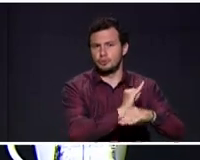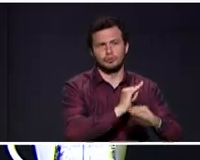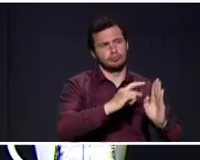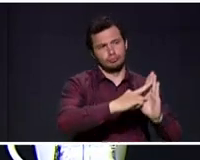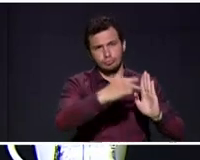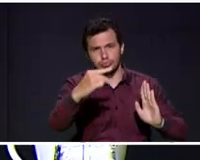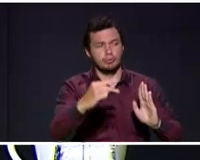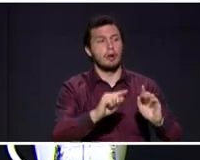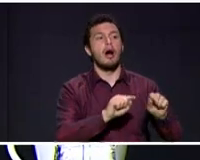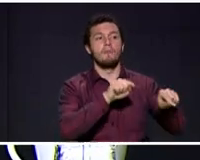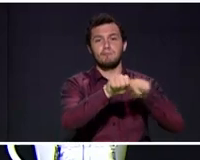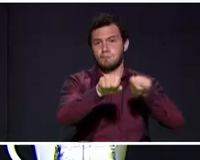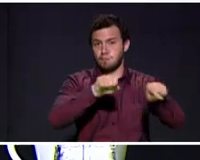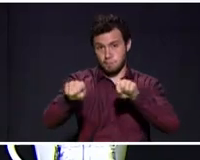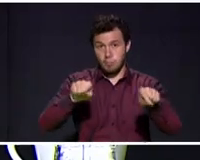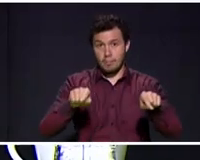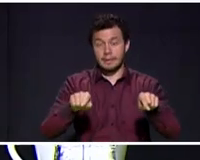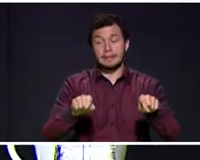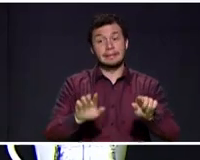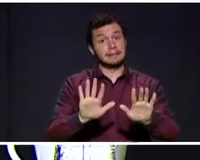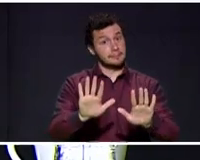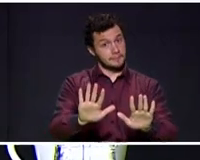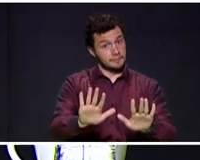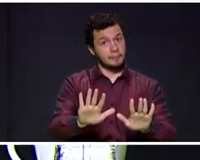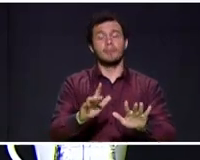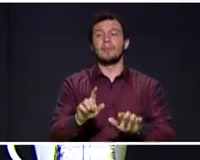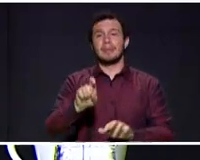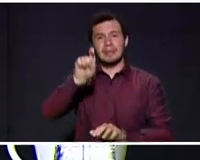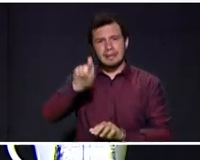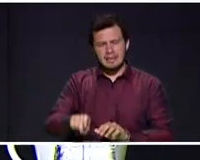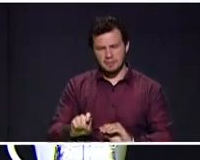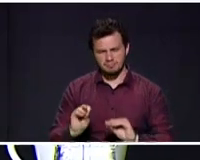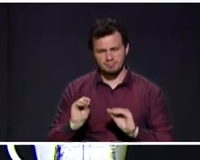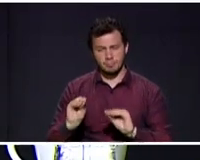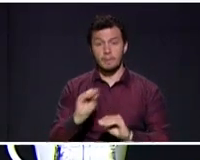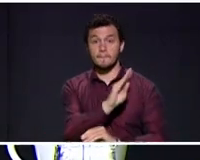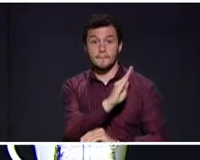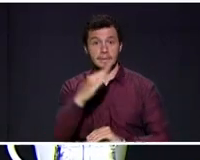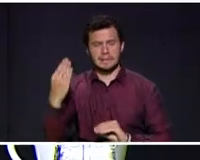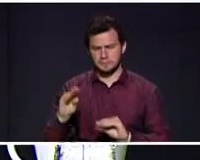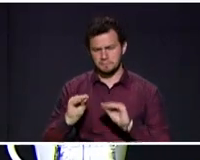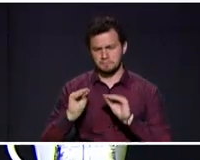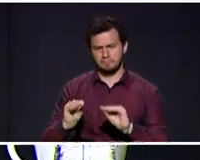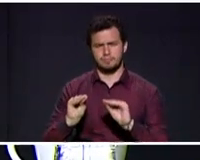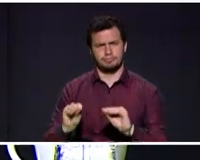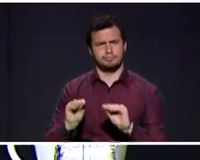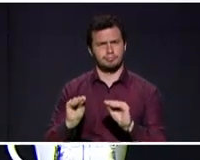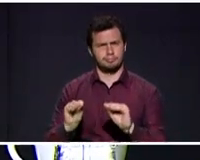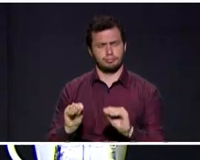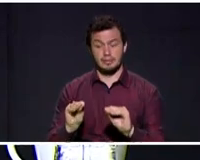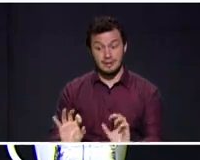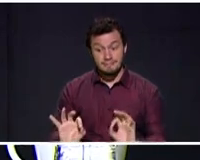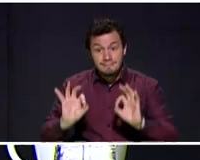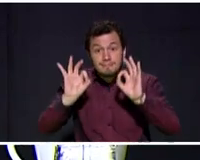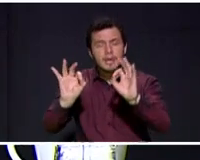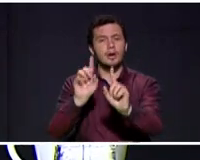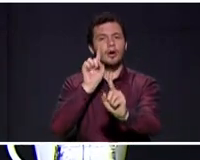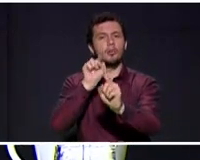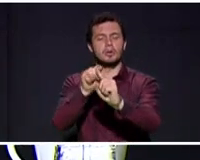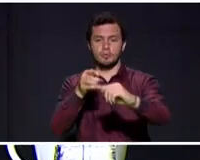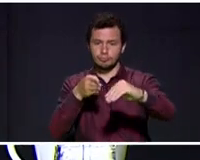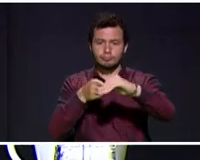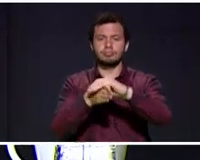tenemos que preparar muy bien a nuestros bachilleres para que puedan acceder a la universidad yo me propongo seguir